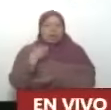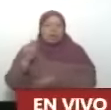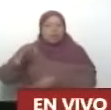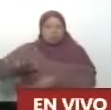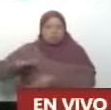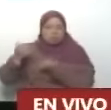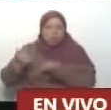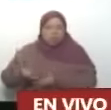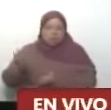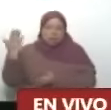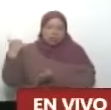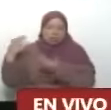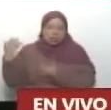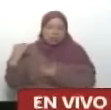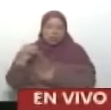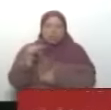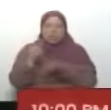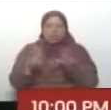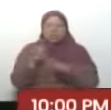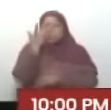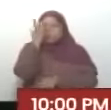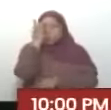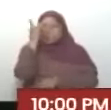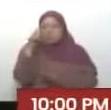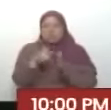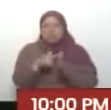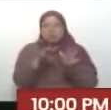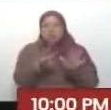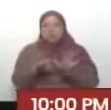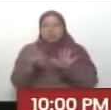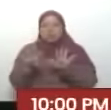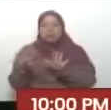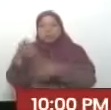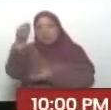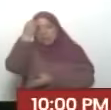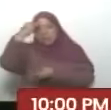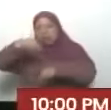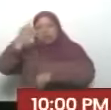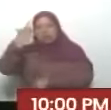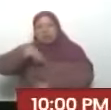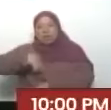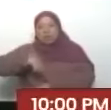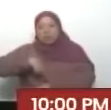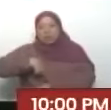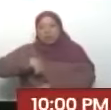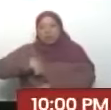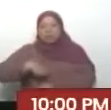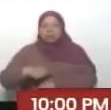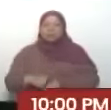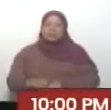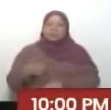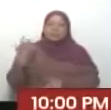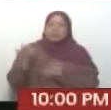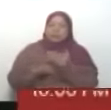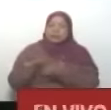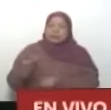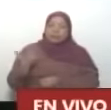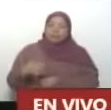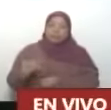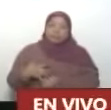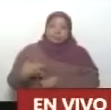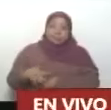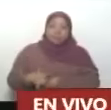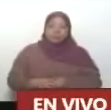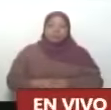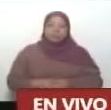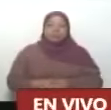17 de febrero de 1966 se firma el Acuerdo de Ginebra. Estaba calientico el tema. Exacto. Muy